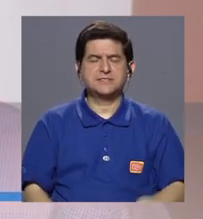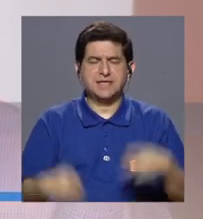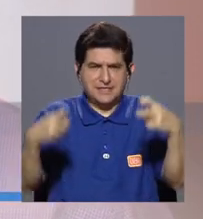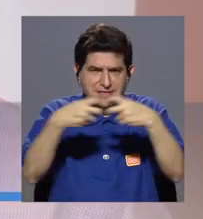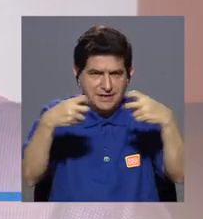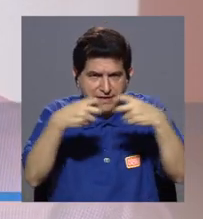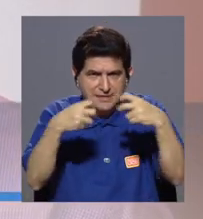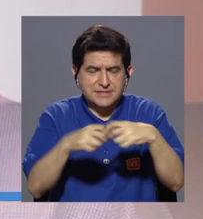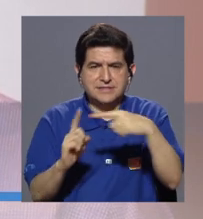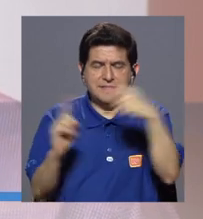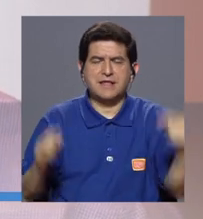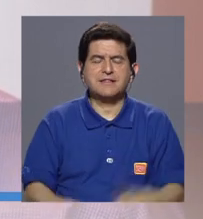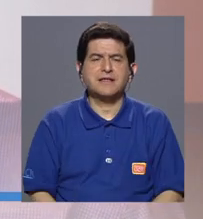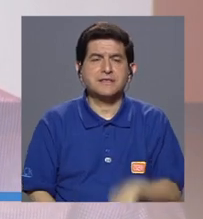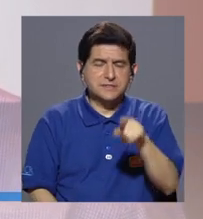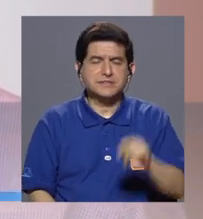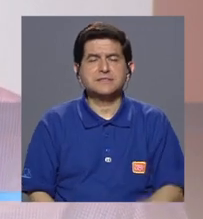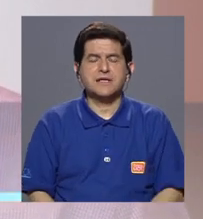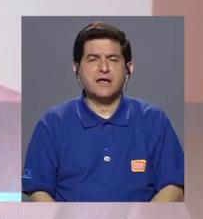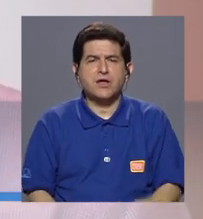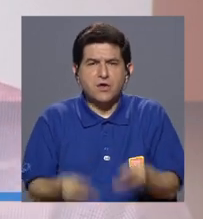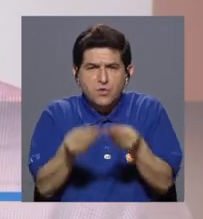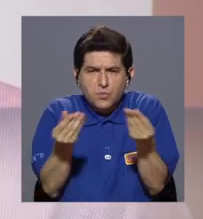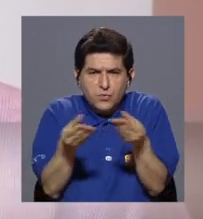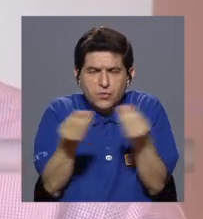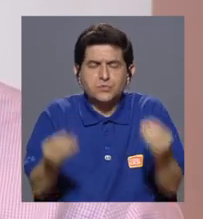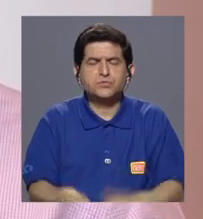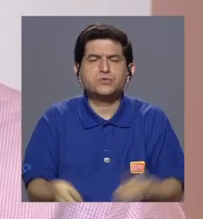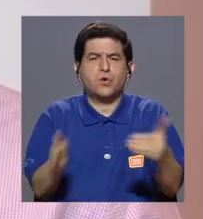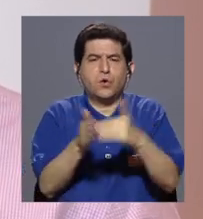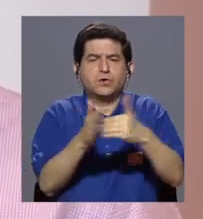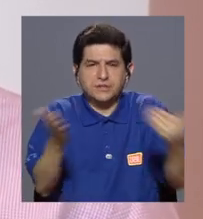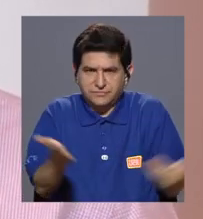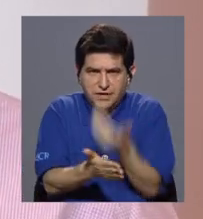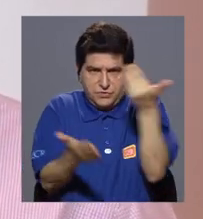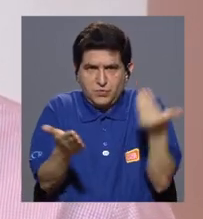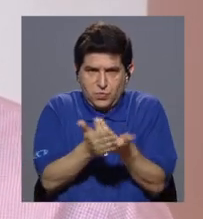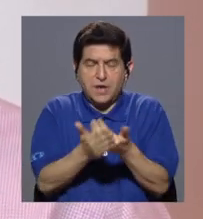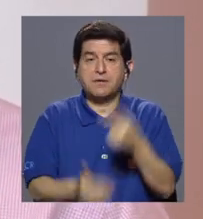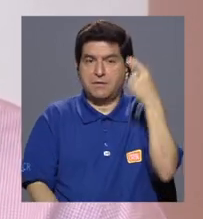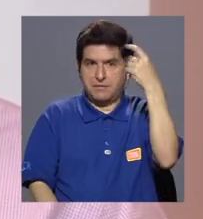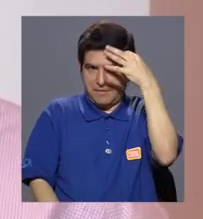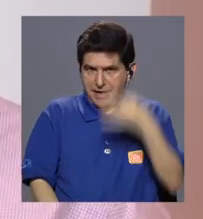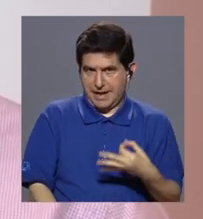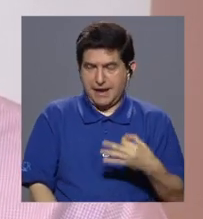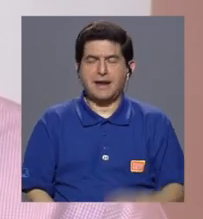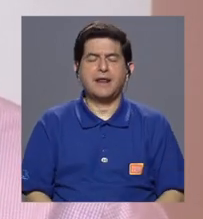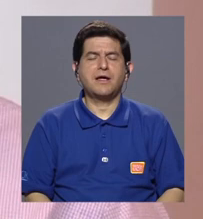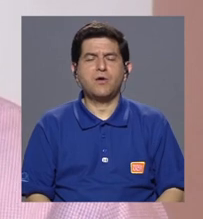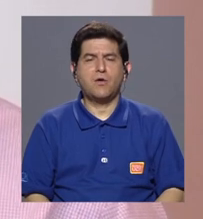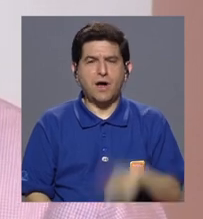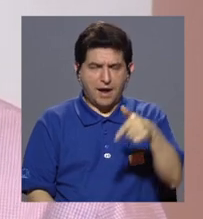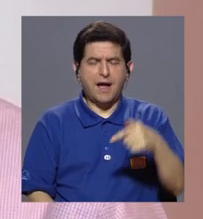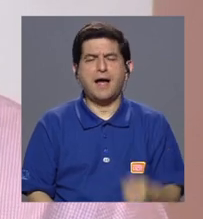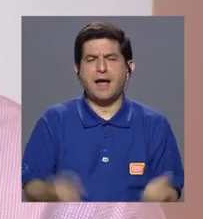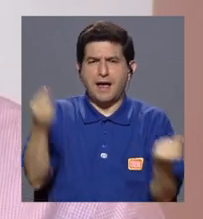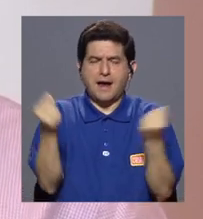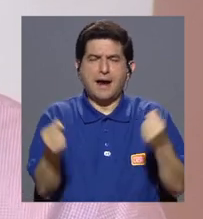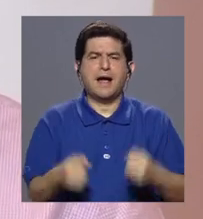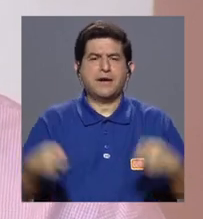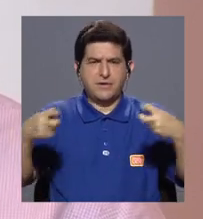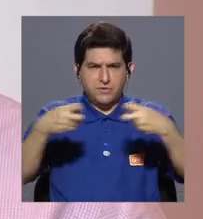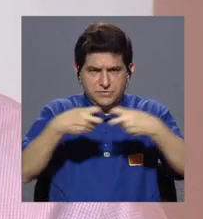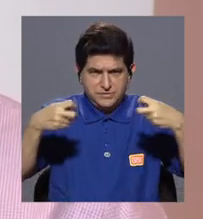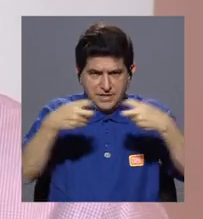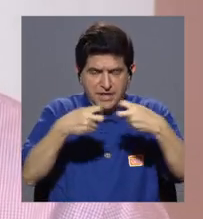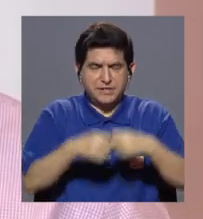99.67% de la energía eléctrica a partir de fuentes renovables, lo que nos hace pensar que recargar los vehículos eléctricos con